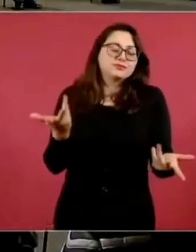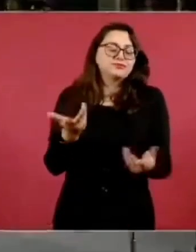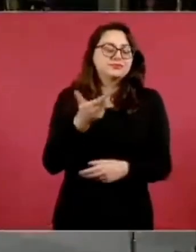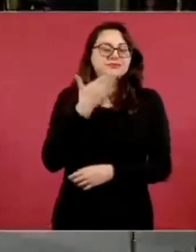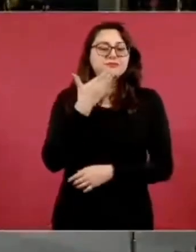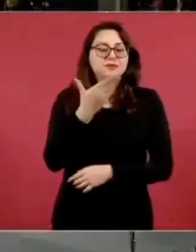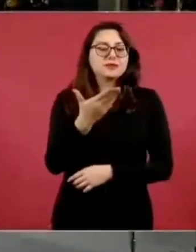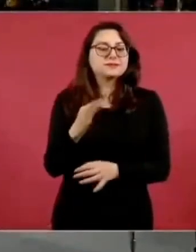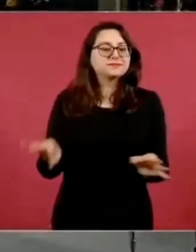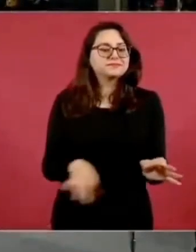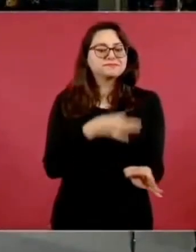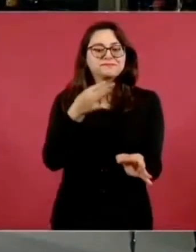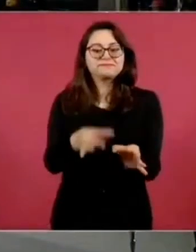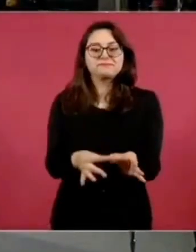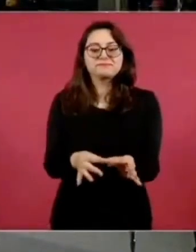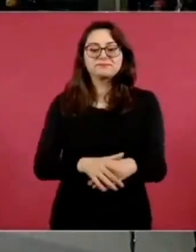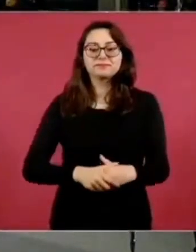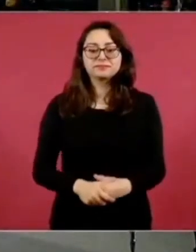Gracias.